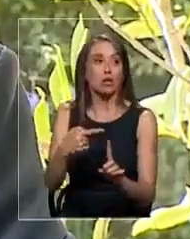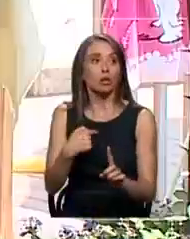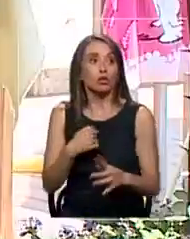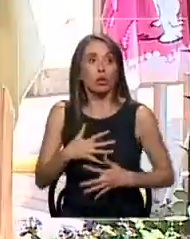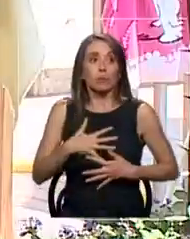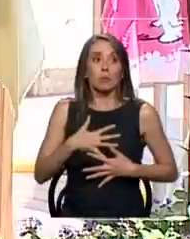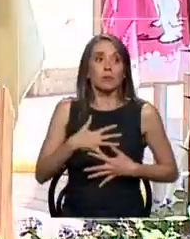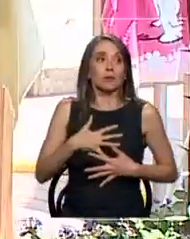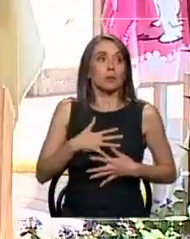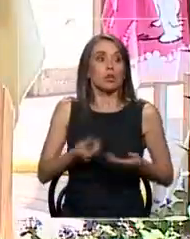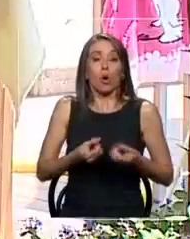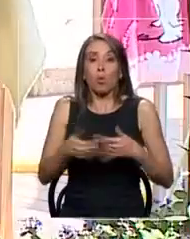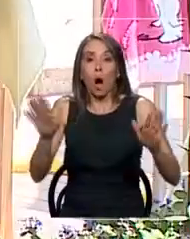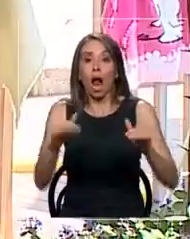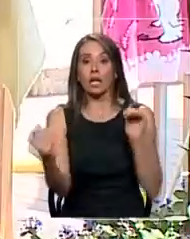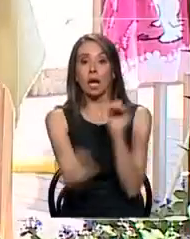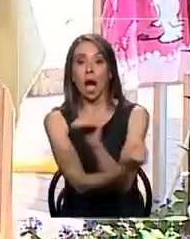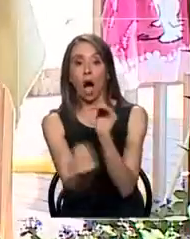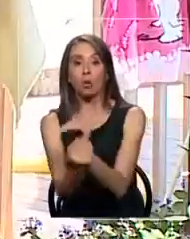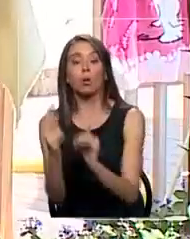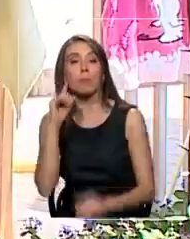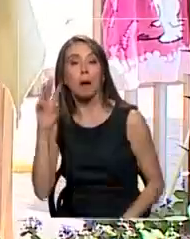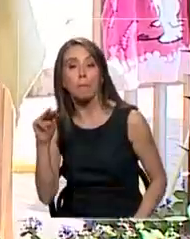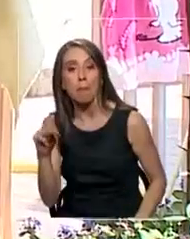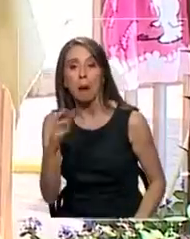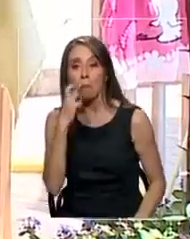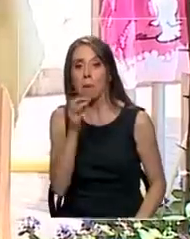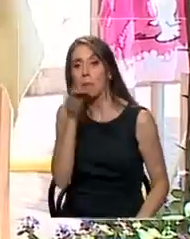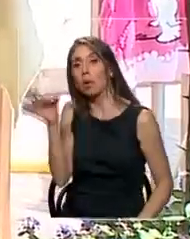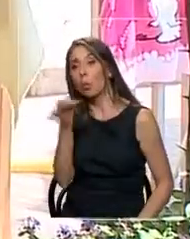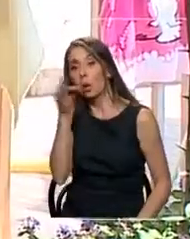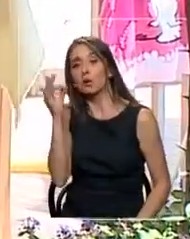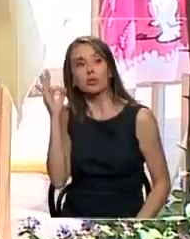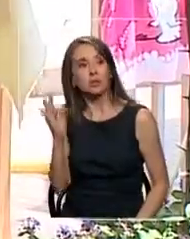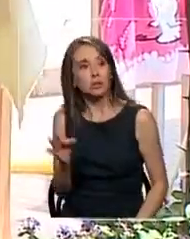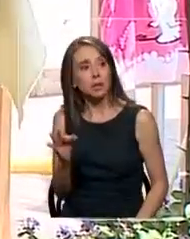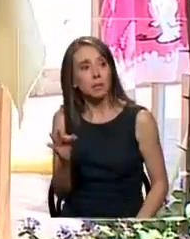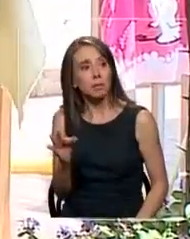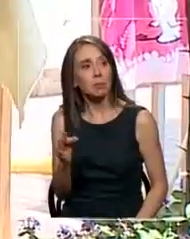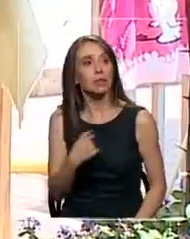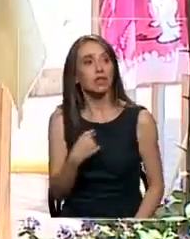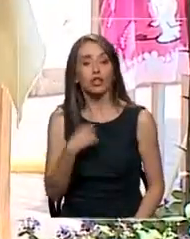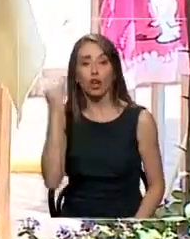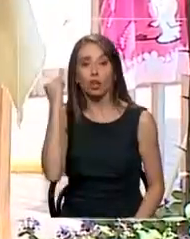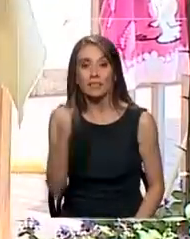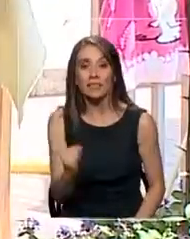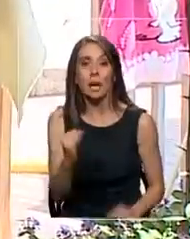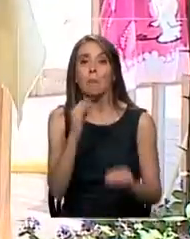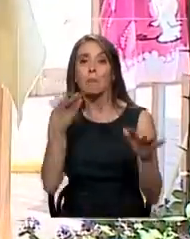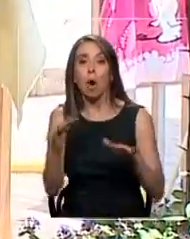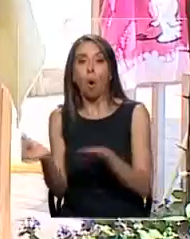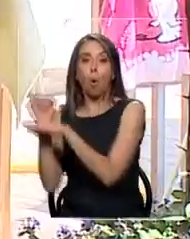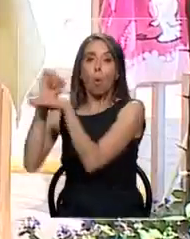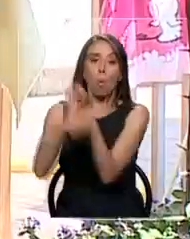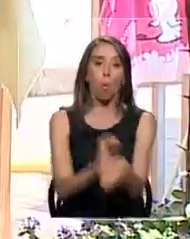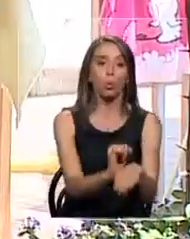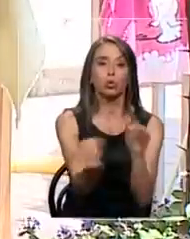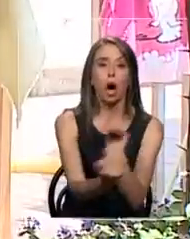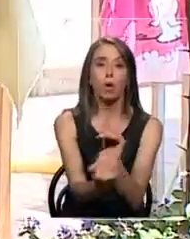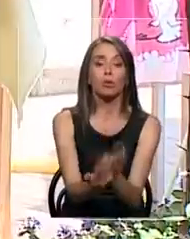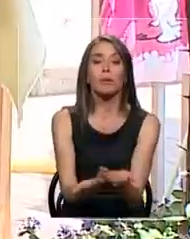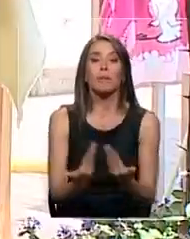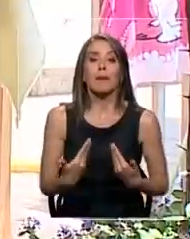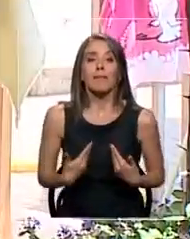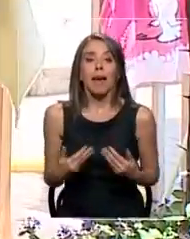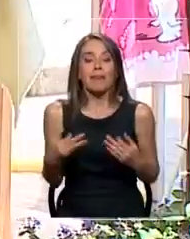siento igual en cualquier calle que autopista. Yo generalmente a mi mamá, a mi papá, les comento siempre, o sea, yo siempre uso autopista por lo mismo, porque me da un poco